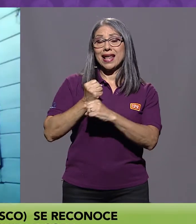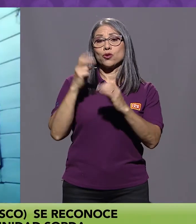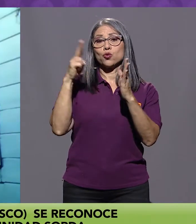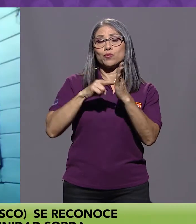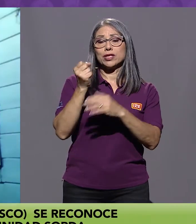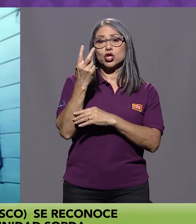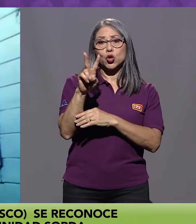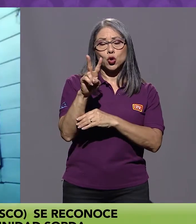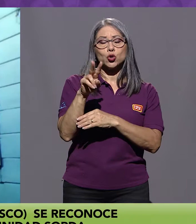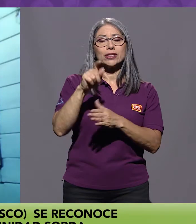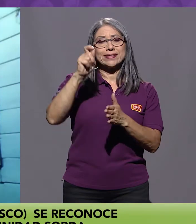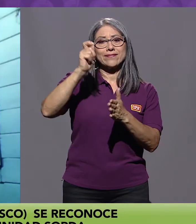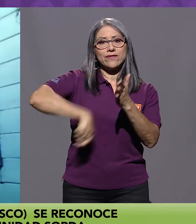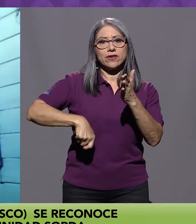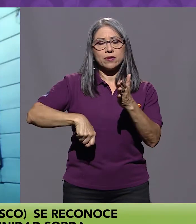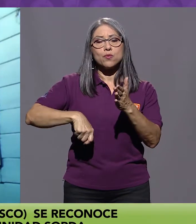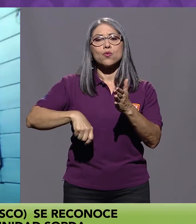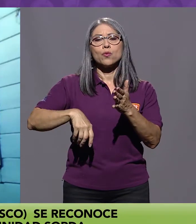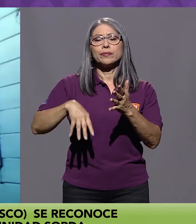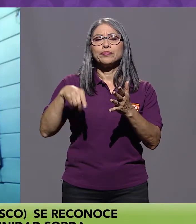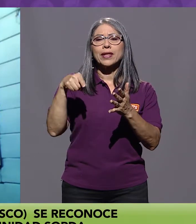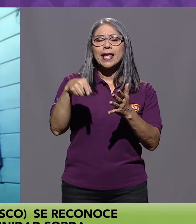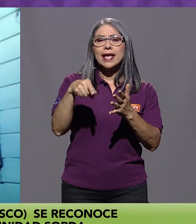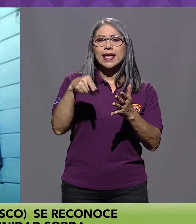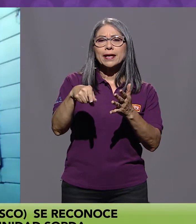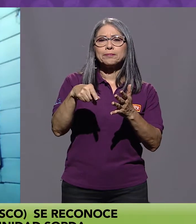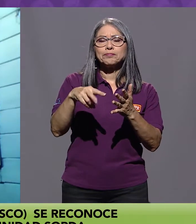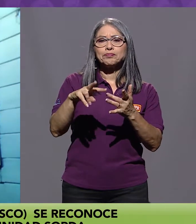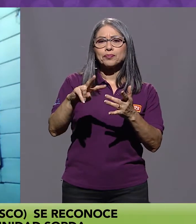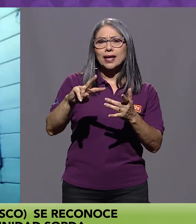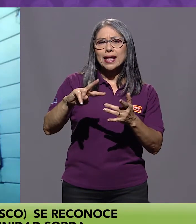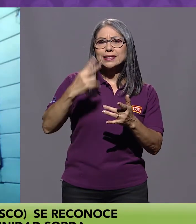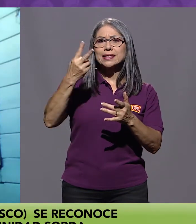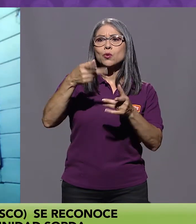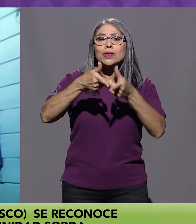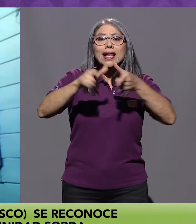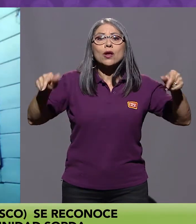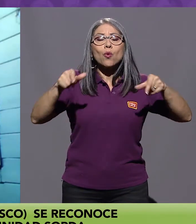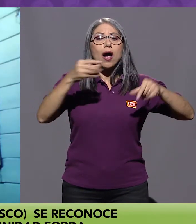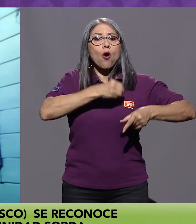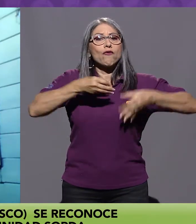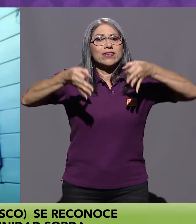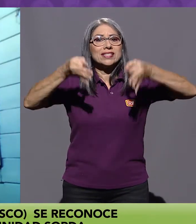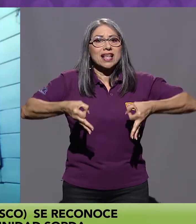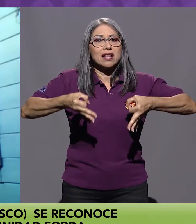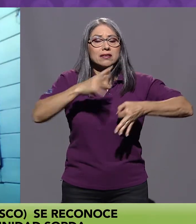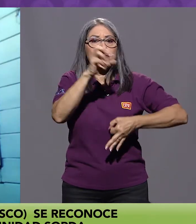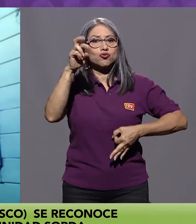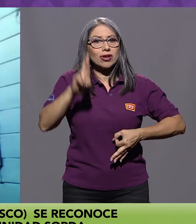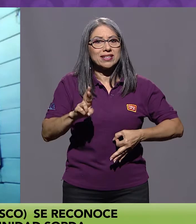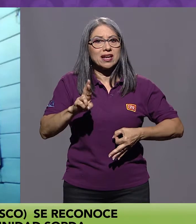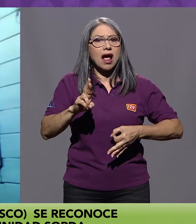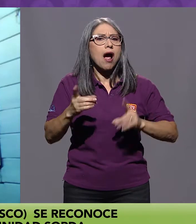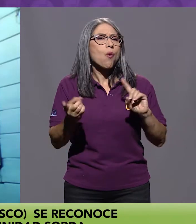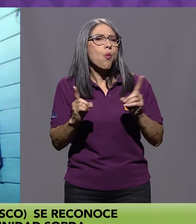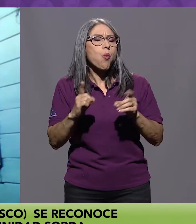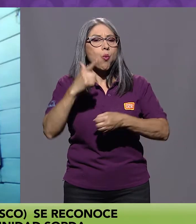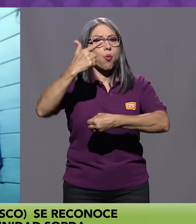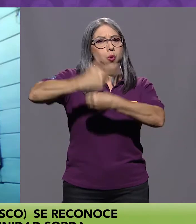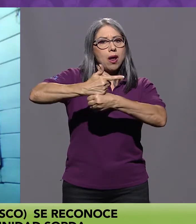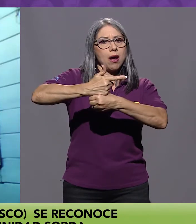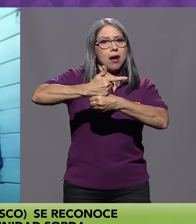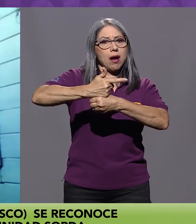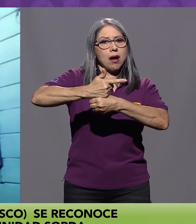2012 también que se firmó de donde la segunda lengua oficial de Costa Rica es la LESCO.